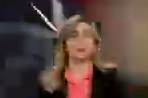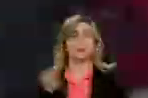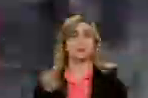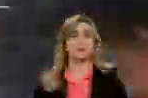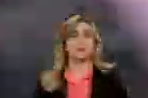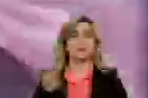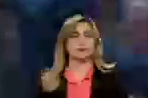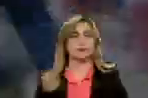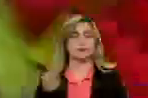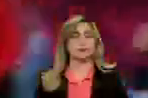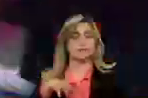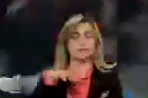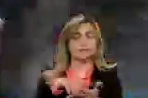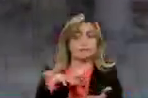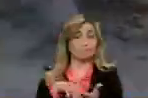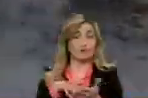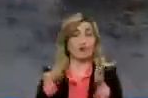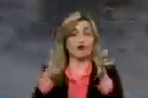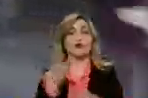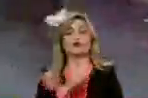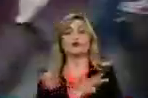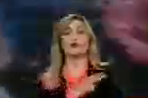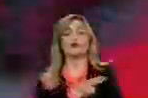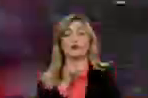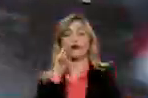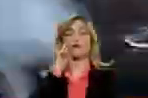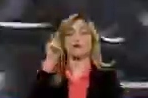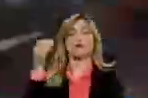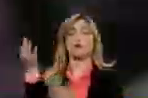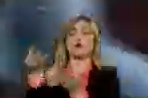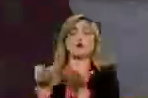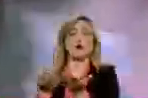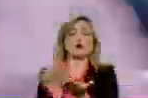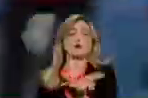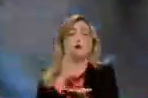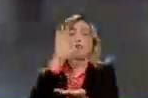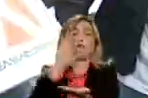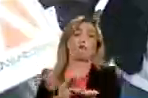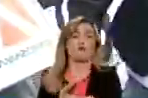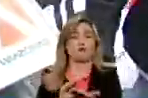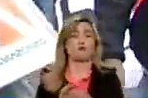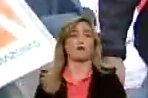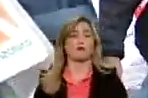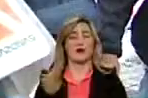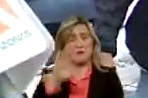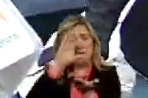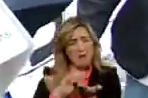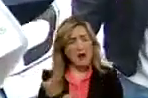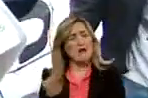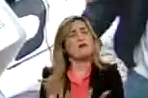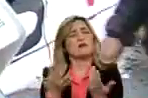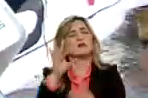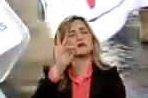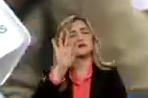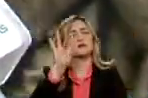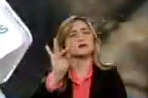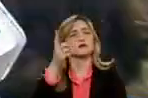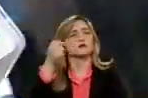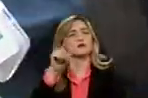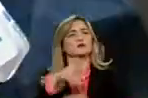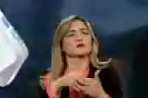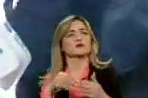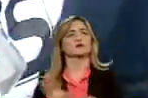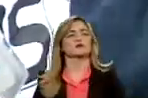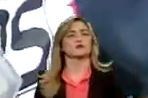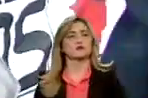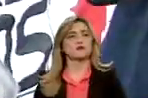También estuvieron los estudiantes universitarios reclamando el presupuesto de las universidades. Una reducción de 98 millones de